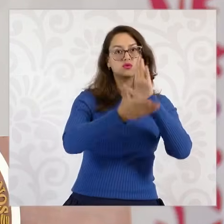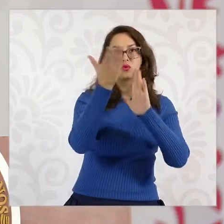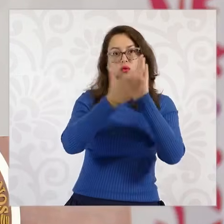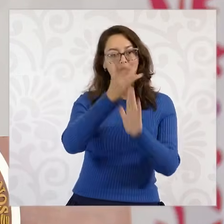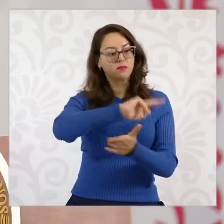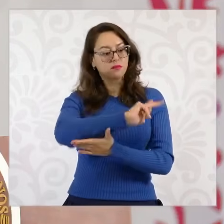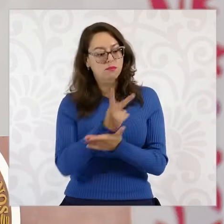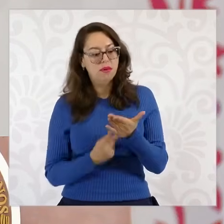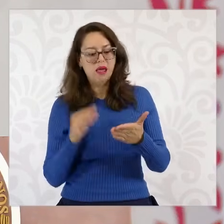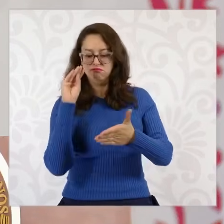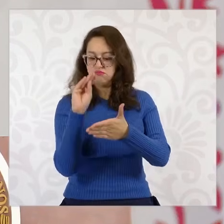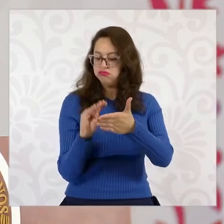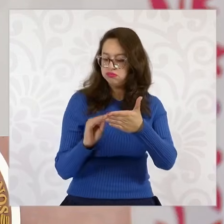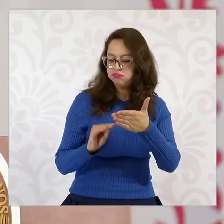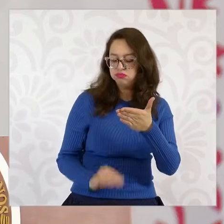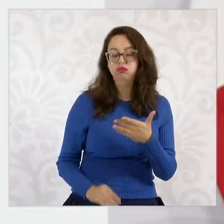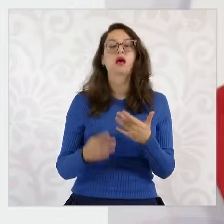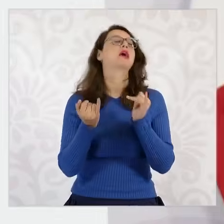garantizando